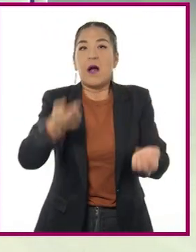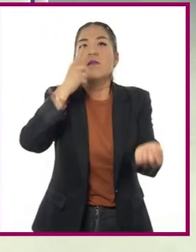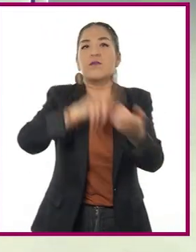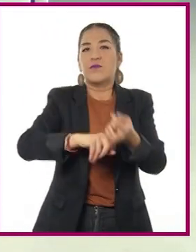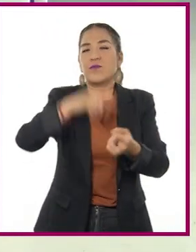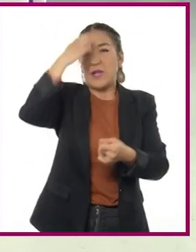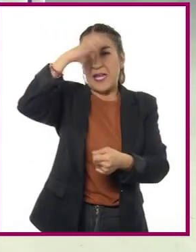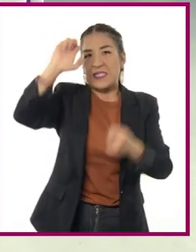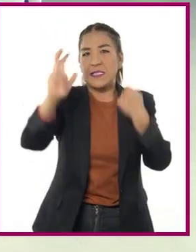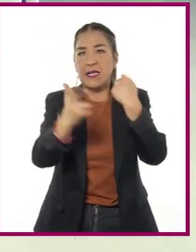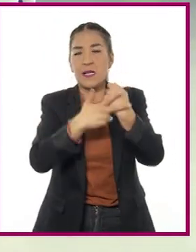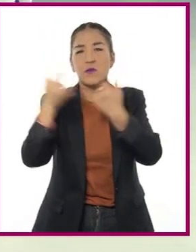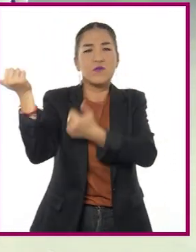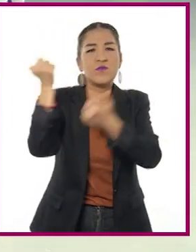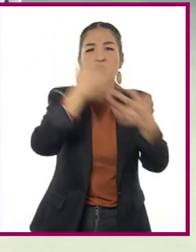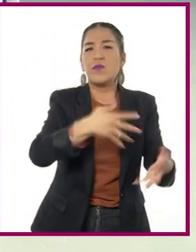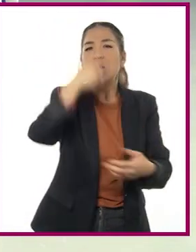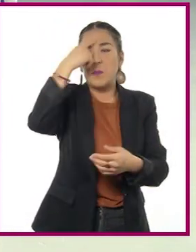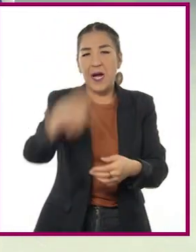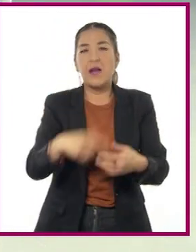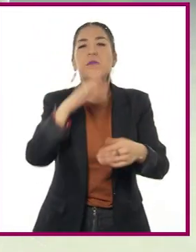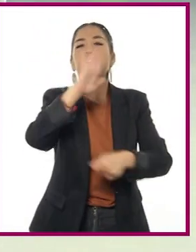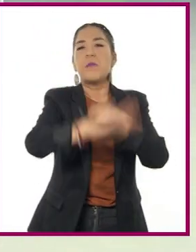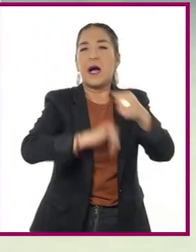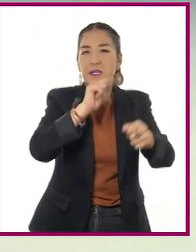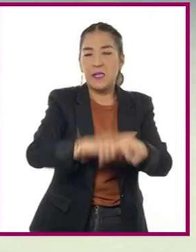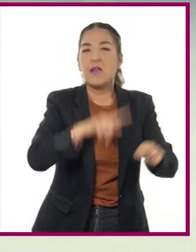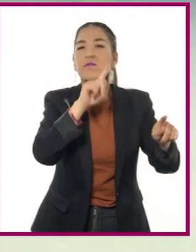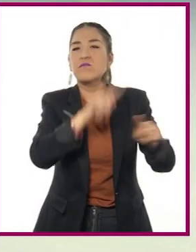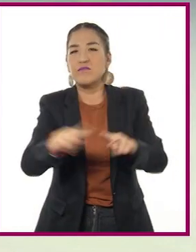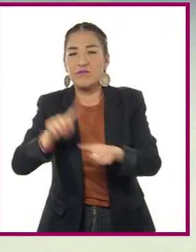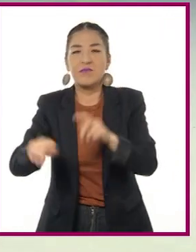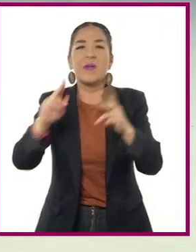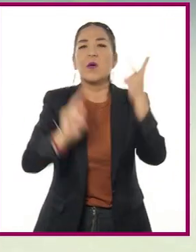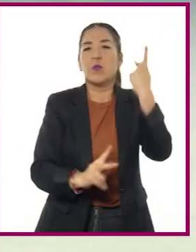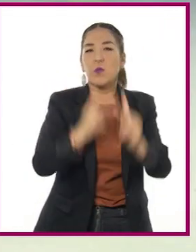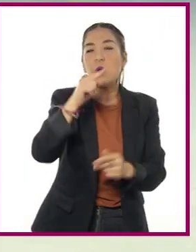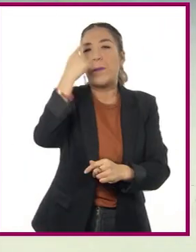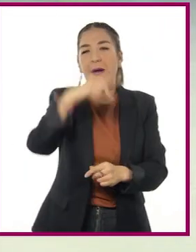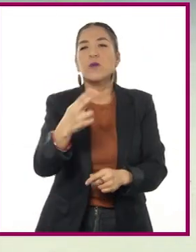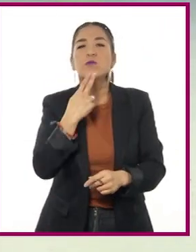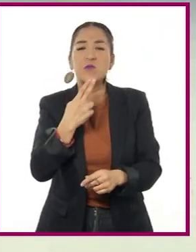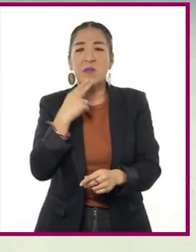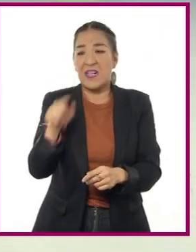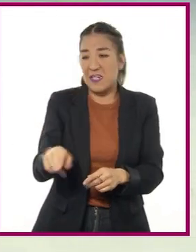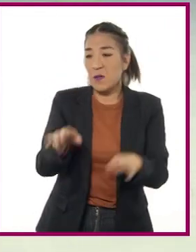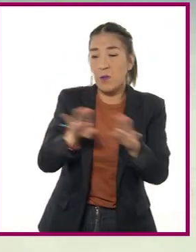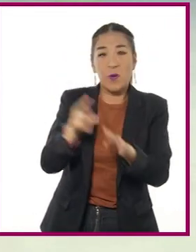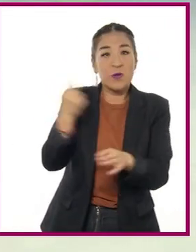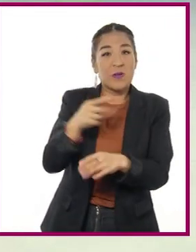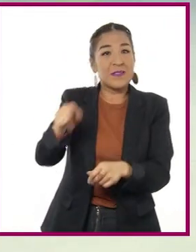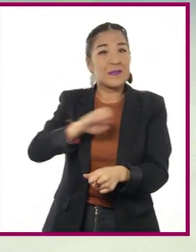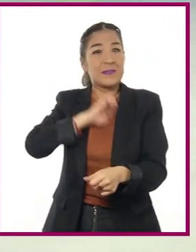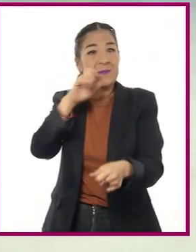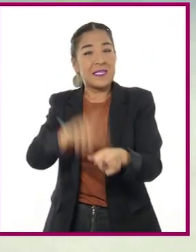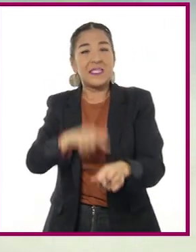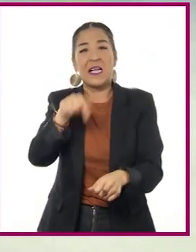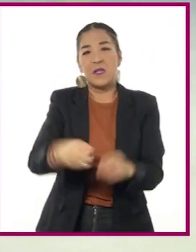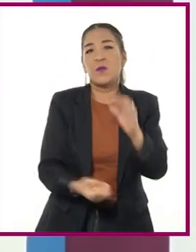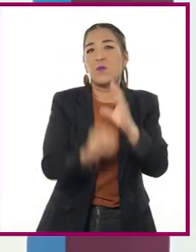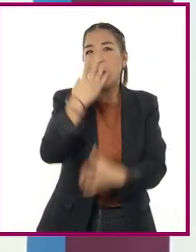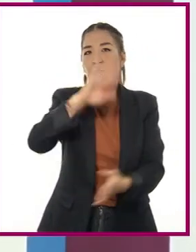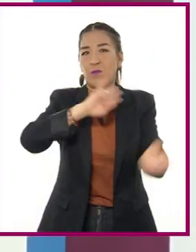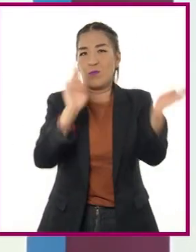extranjera traída para la explotación de los recursos, pues no siempre era útil para las necesidades específicas del Nuevo Mundo.